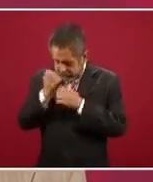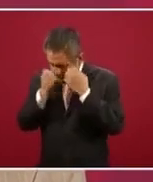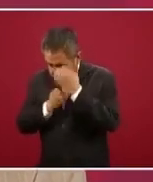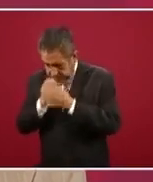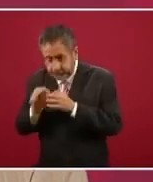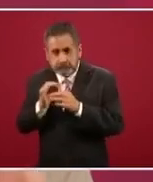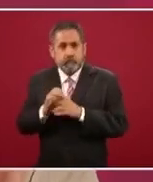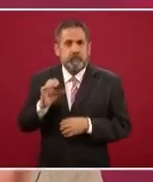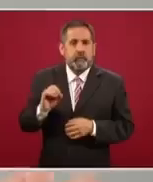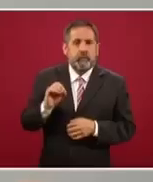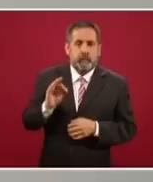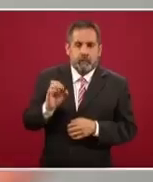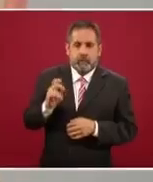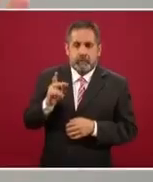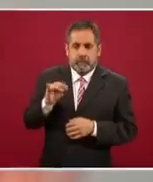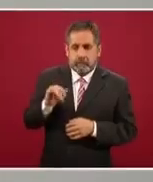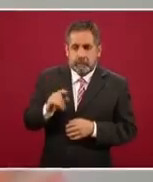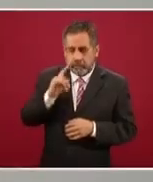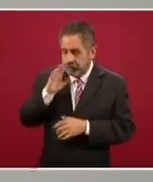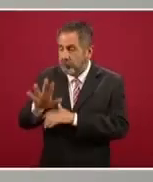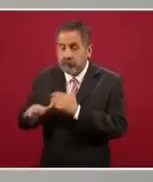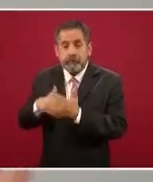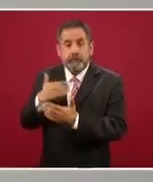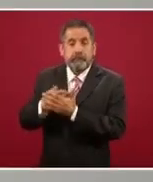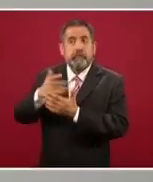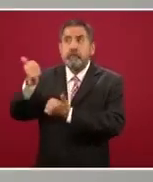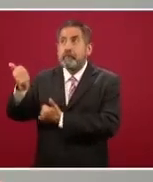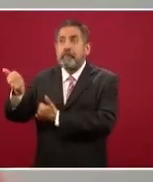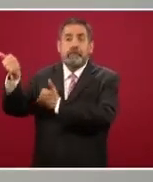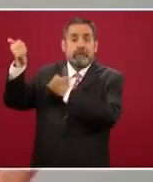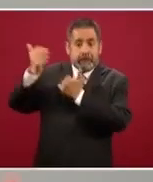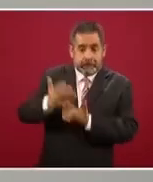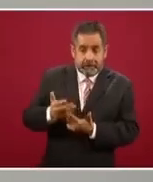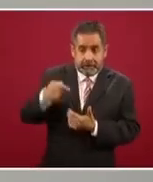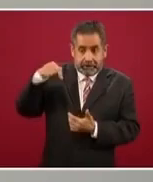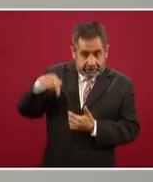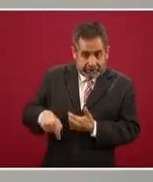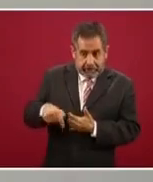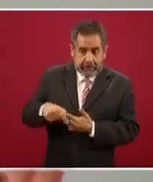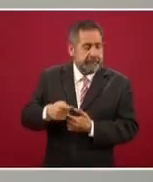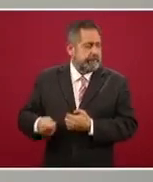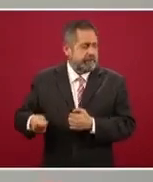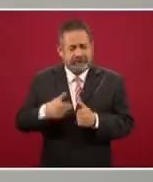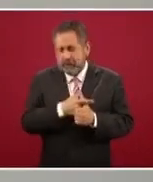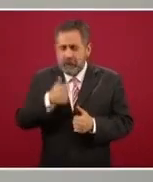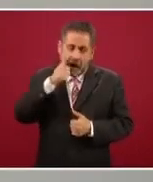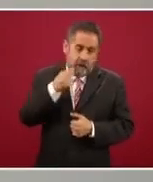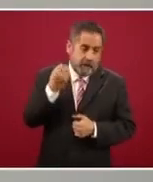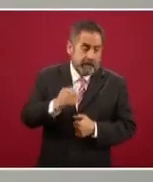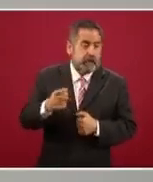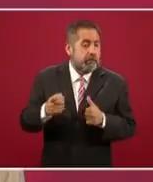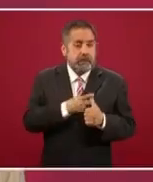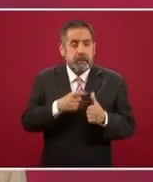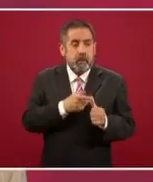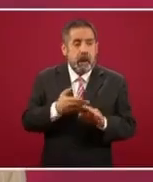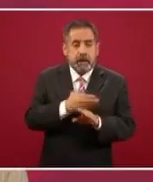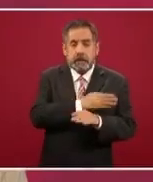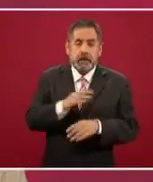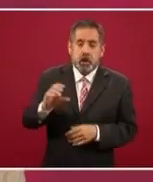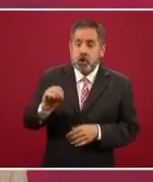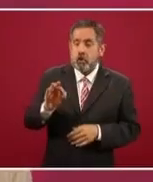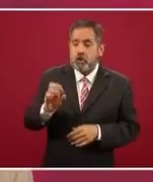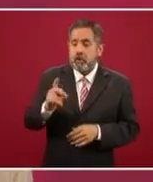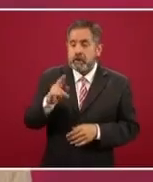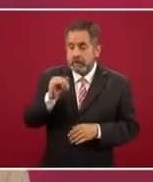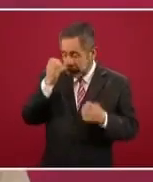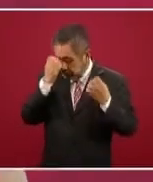por COFEPRIS, aclaramos. Todos los productos farmacéuticos que llegan al país son inspeccionados por COFEPRIS, sin